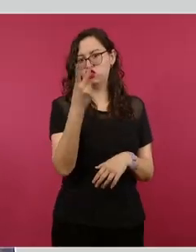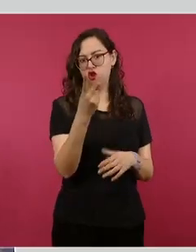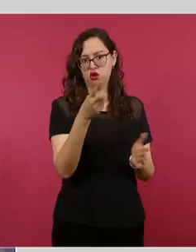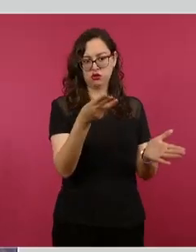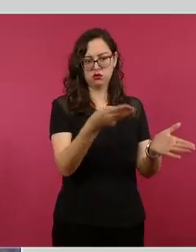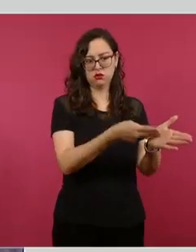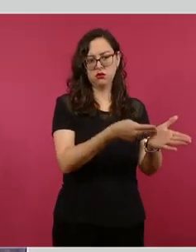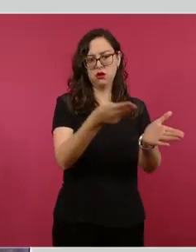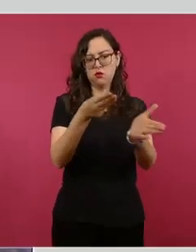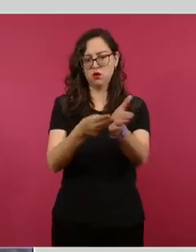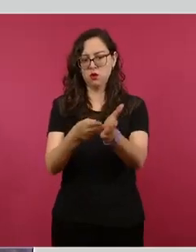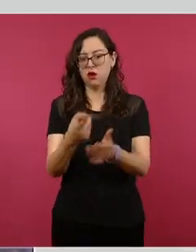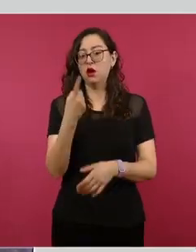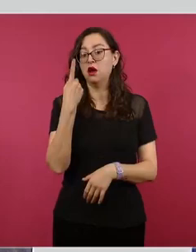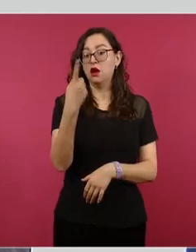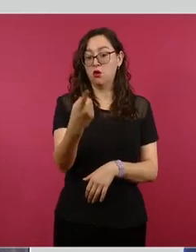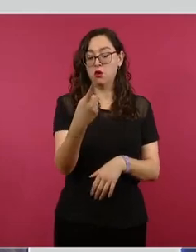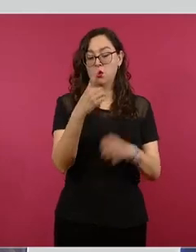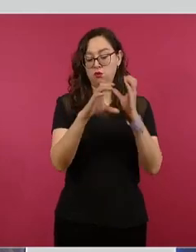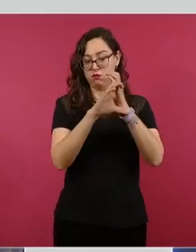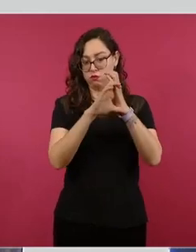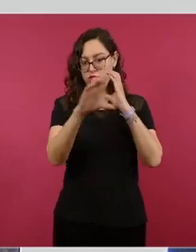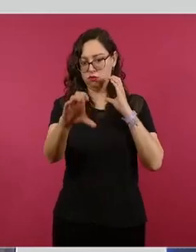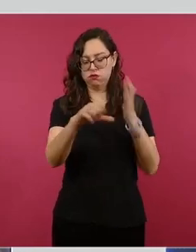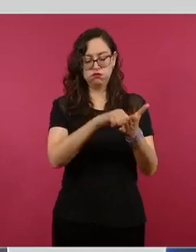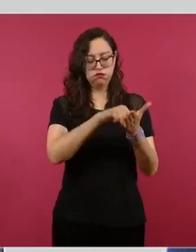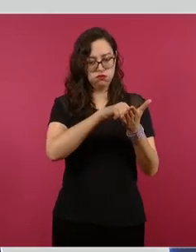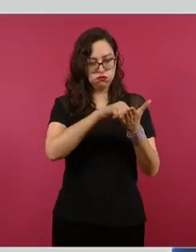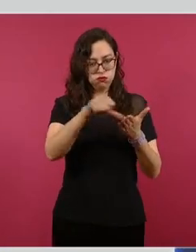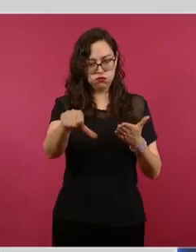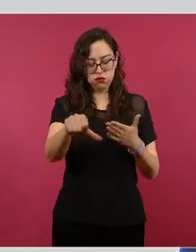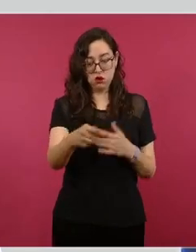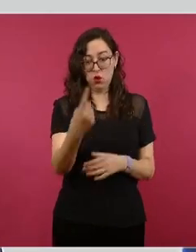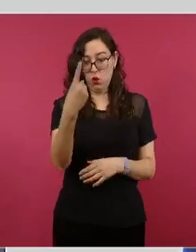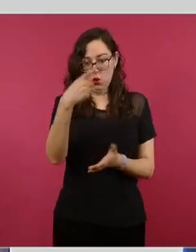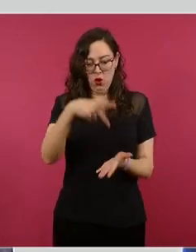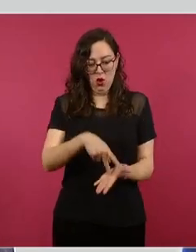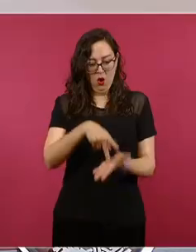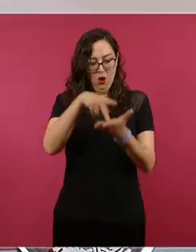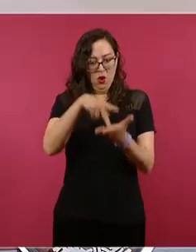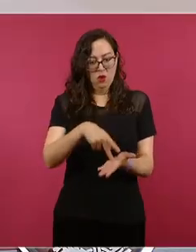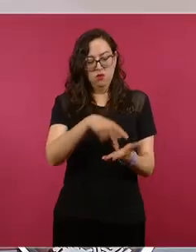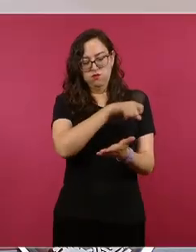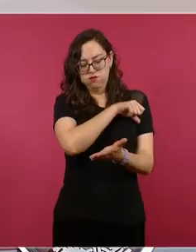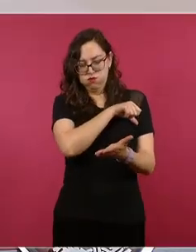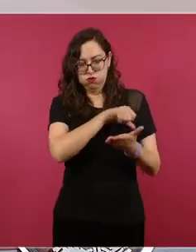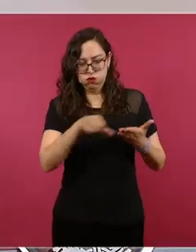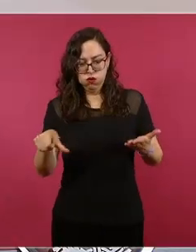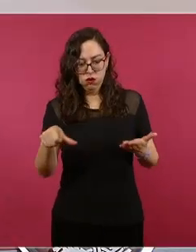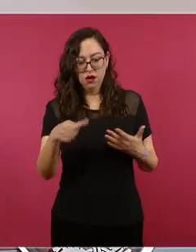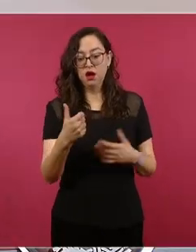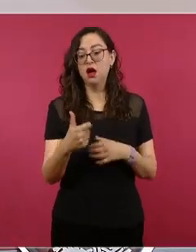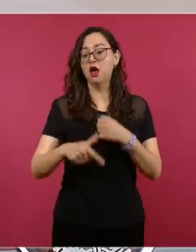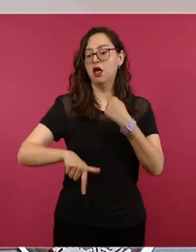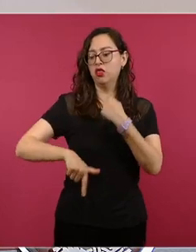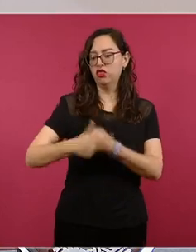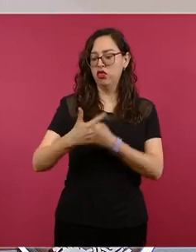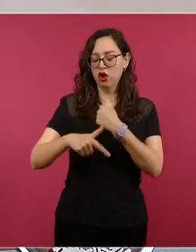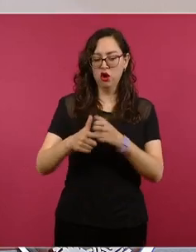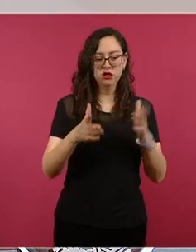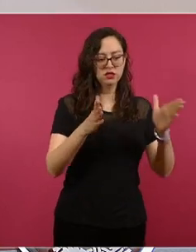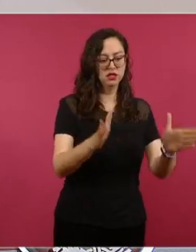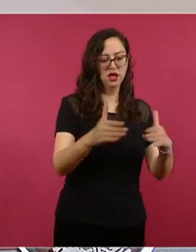un vehículo, se inmovilizó un instrumento de medición, y de un total de 12 lotes